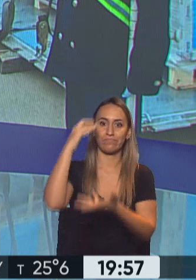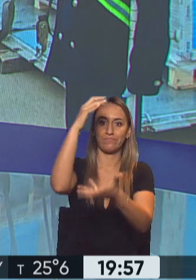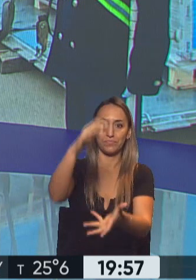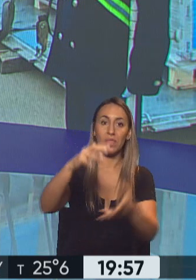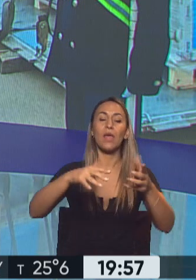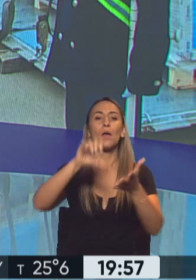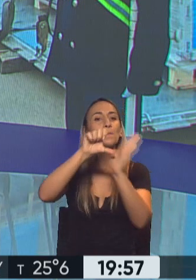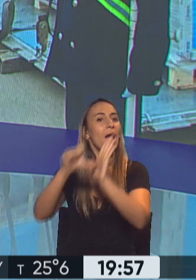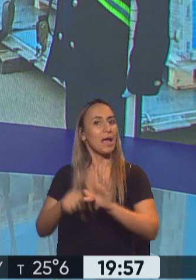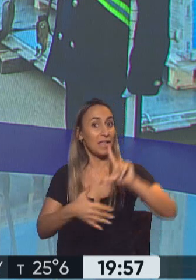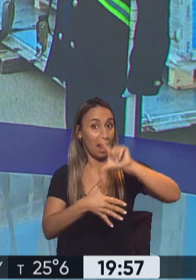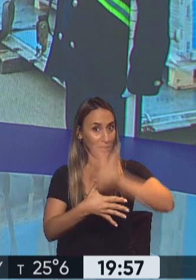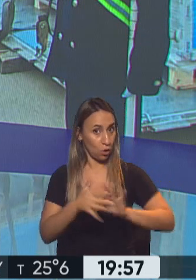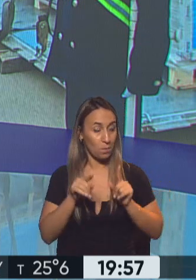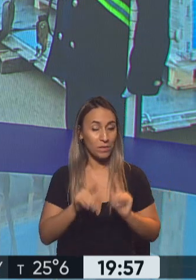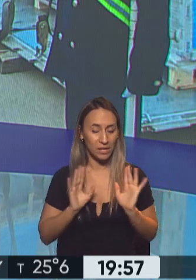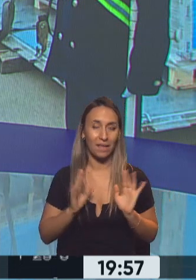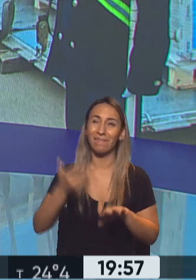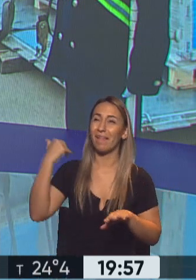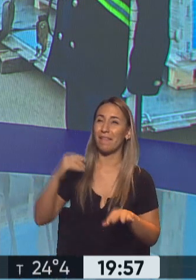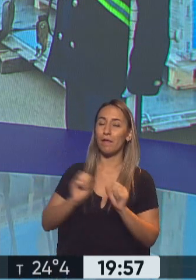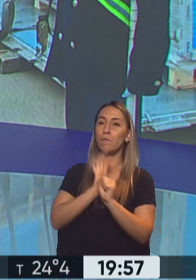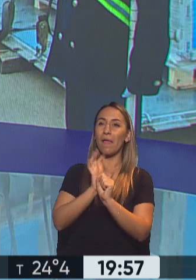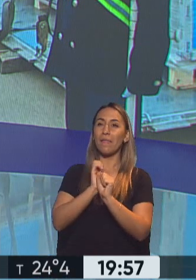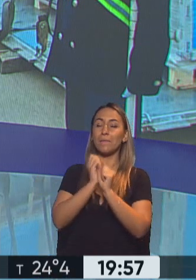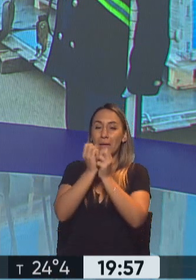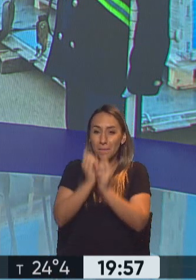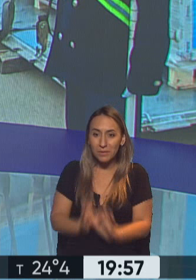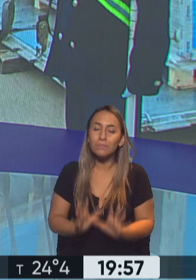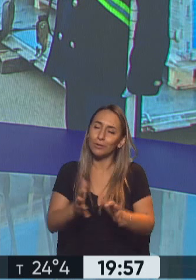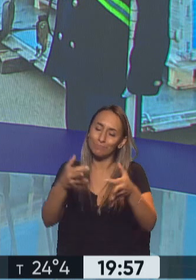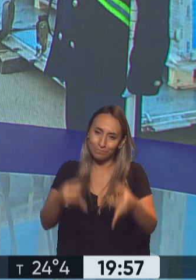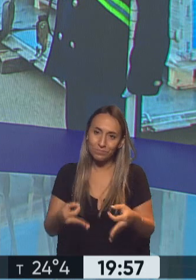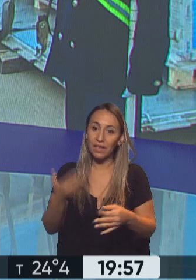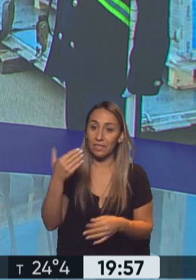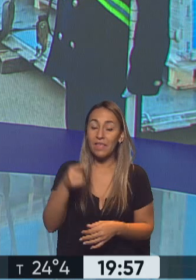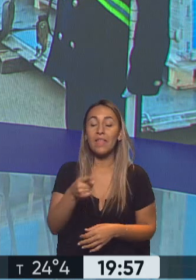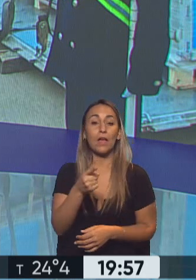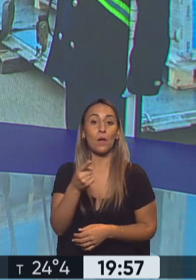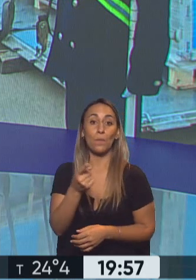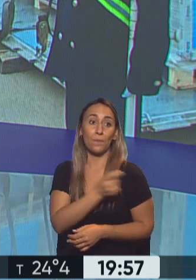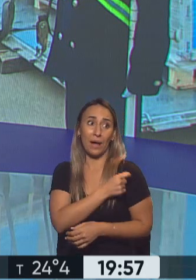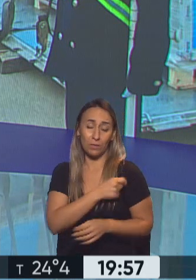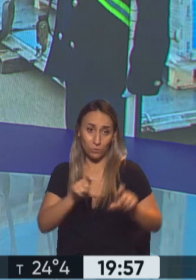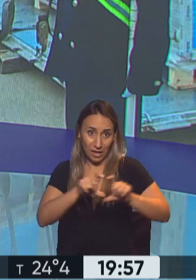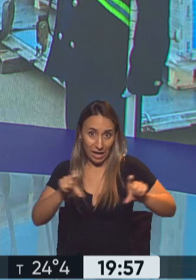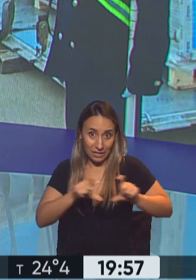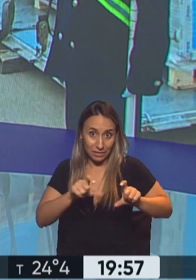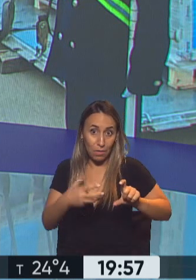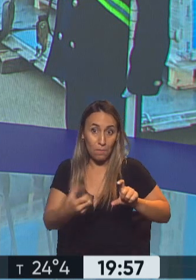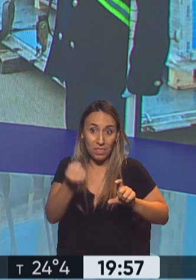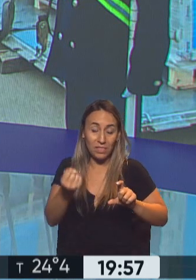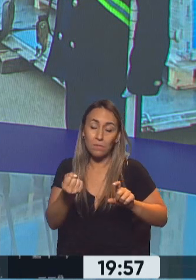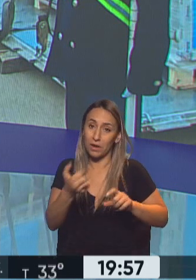desde que comenzó la pandemia, o bien, claro, desde que las vacunas han sido una realidad. Una realidad no